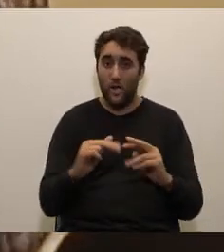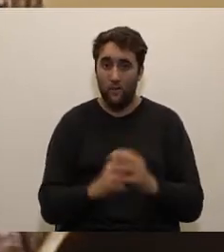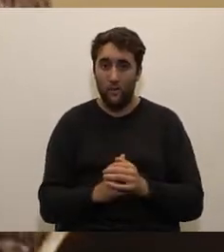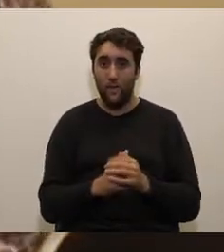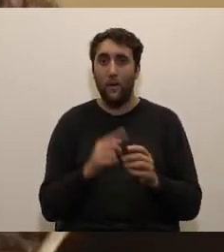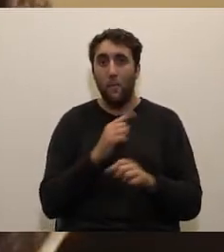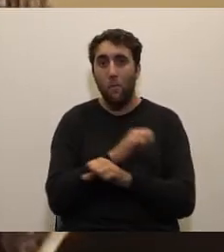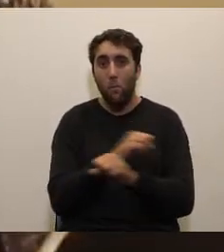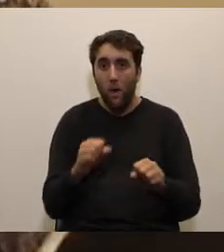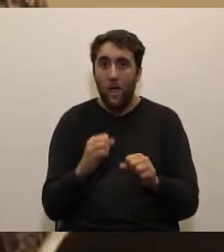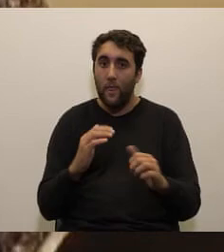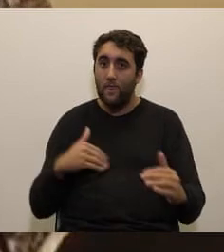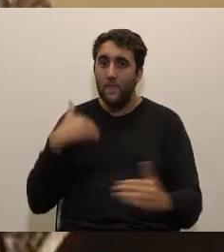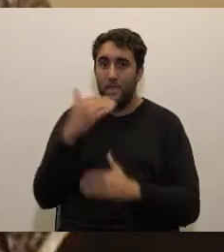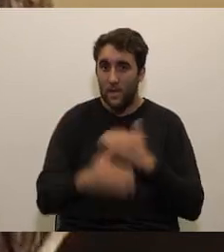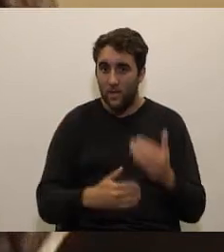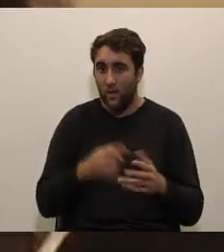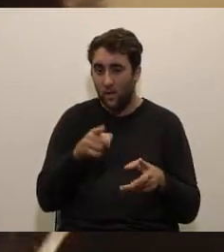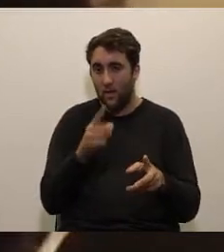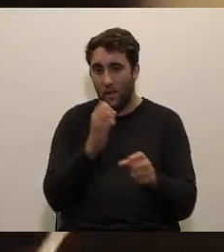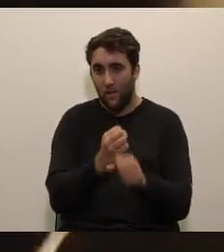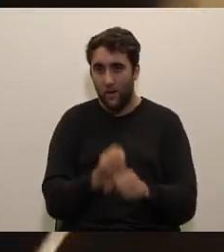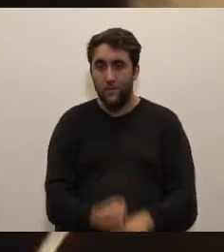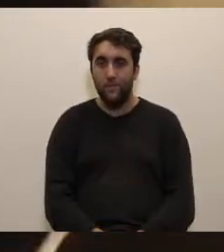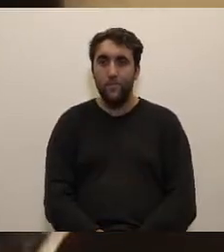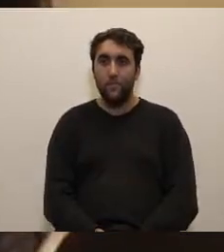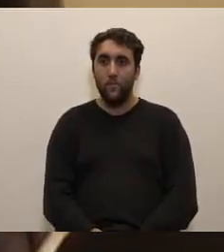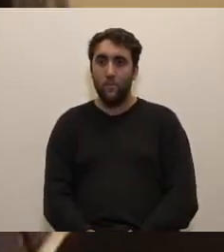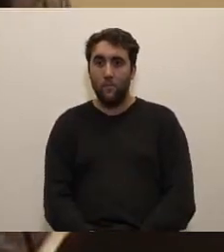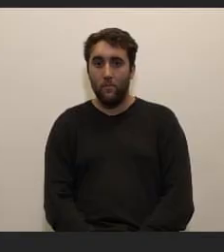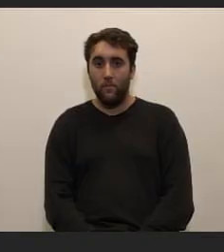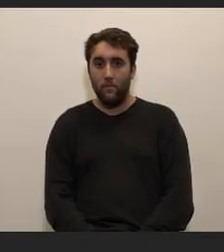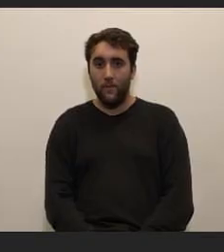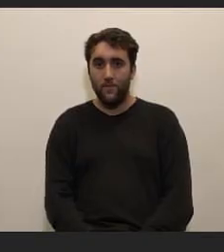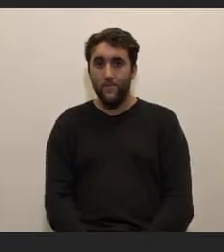que permitan seguir desarrollando estas tareas.